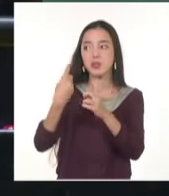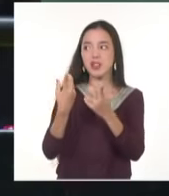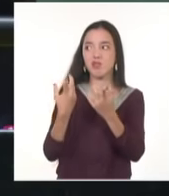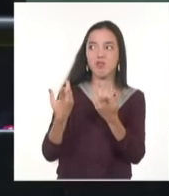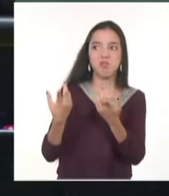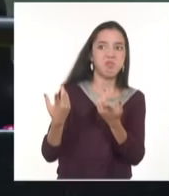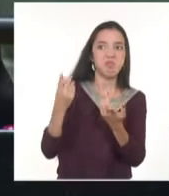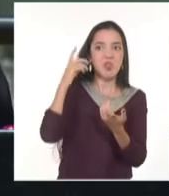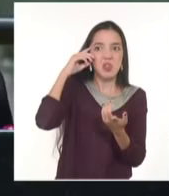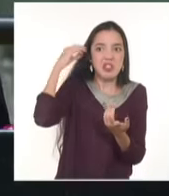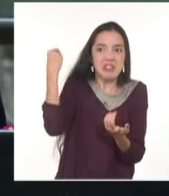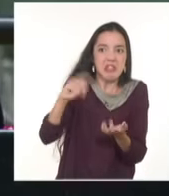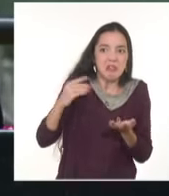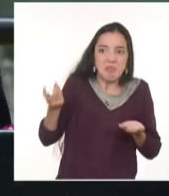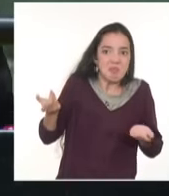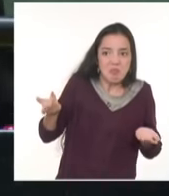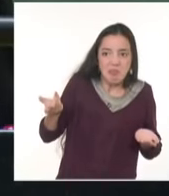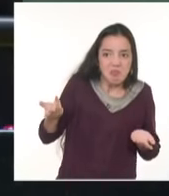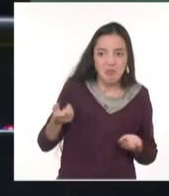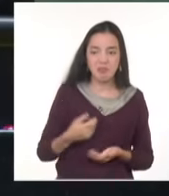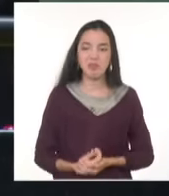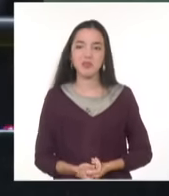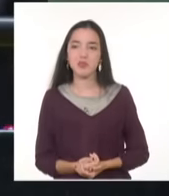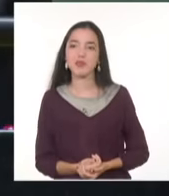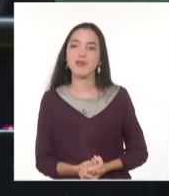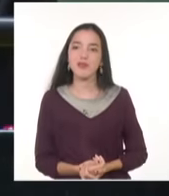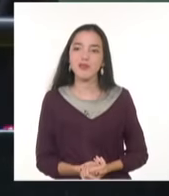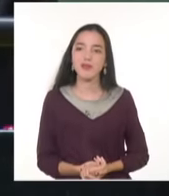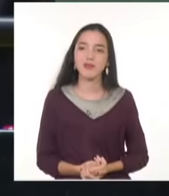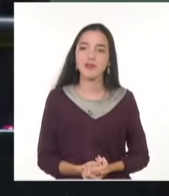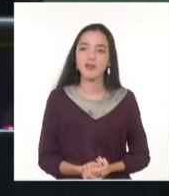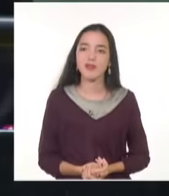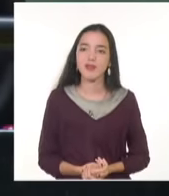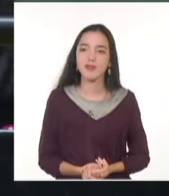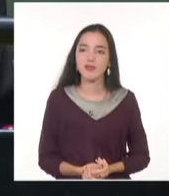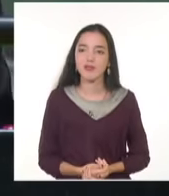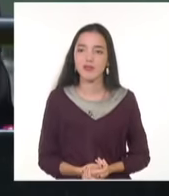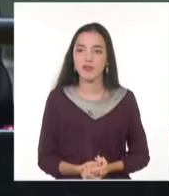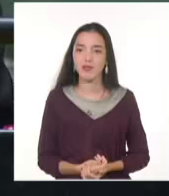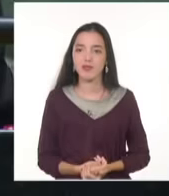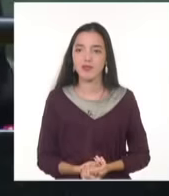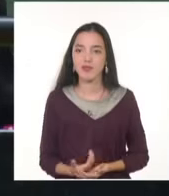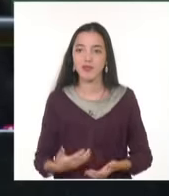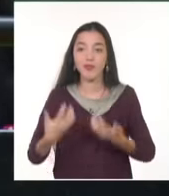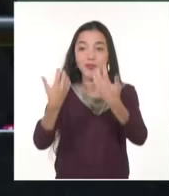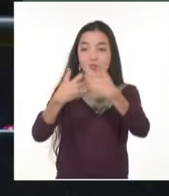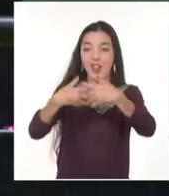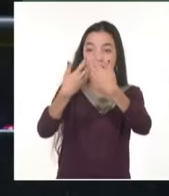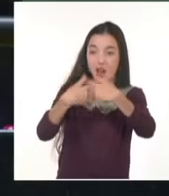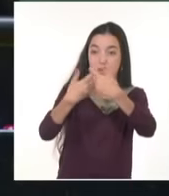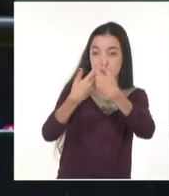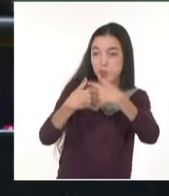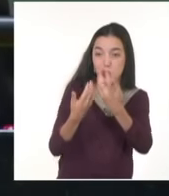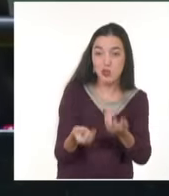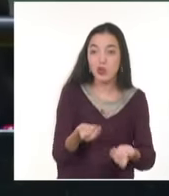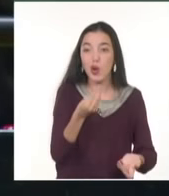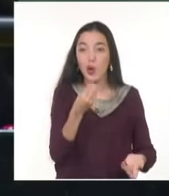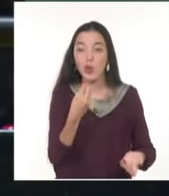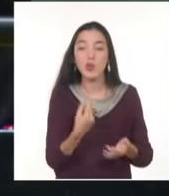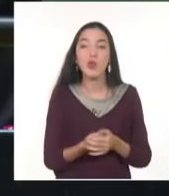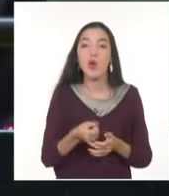los patrones irracionales e insostenibles de producción y consumo del